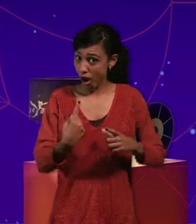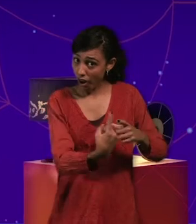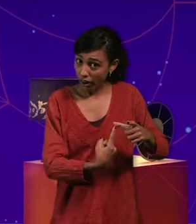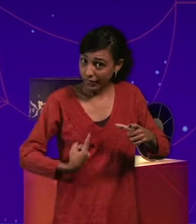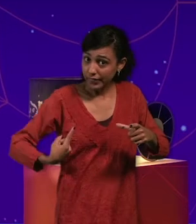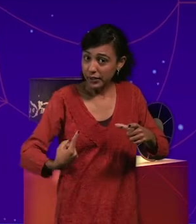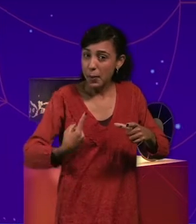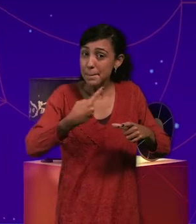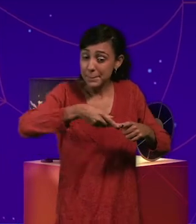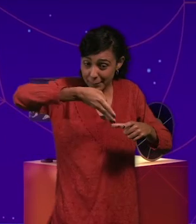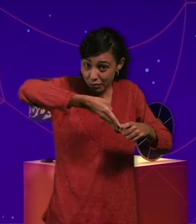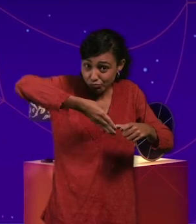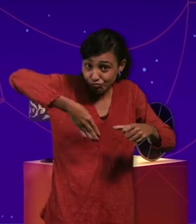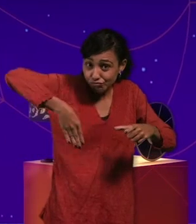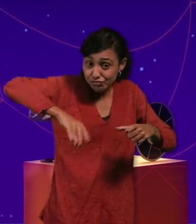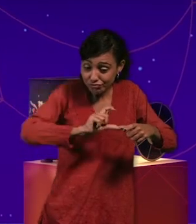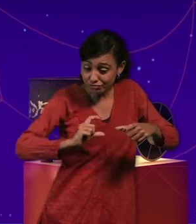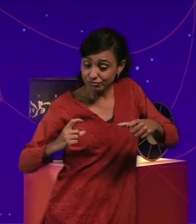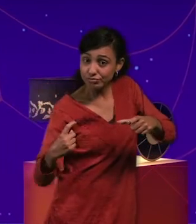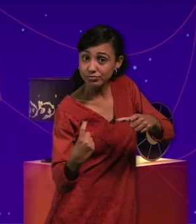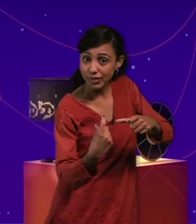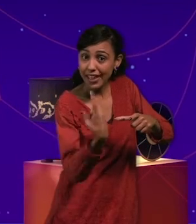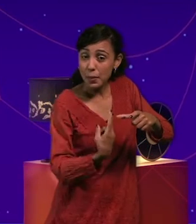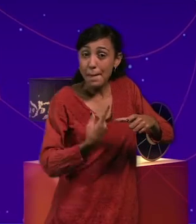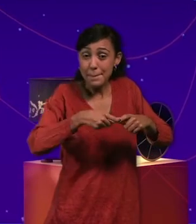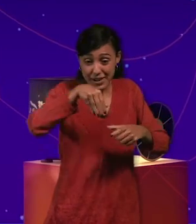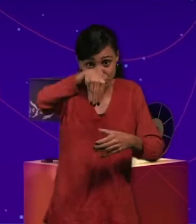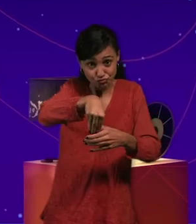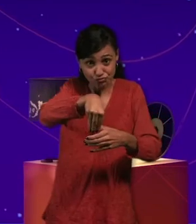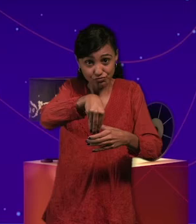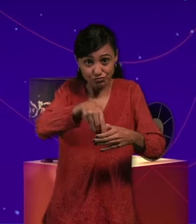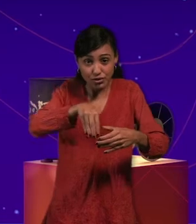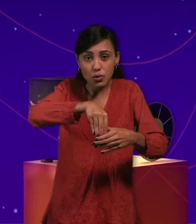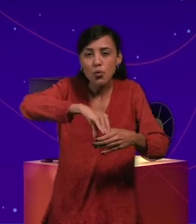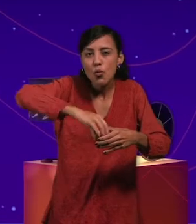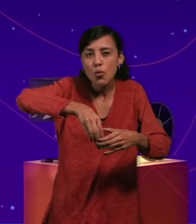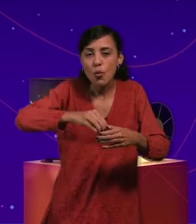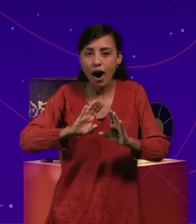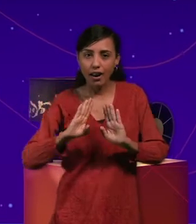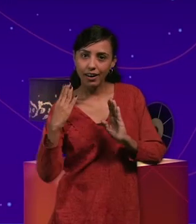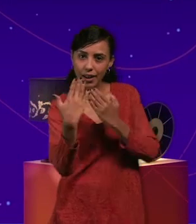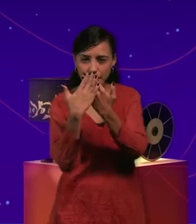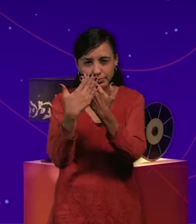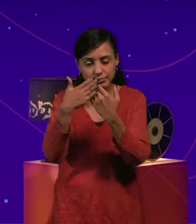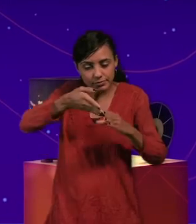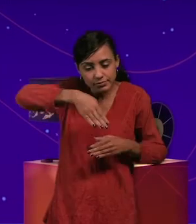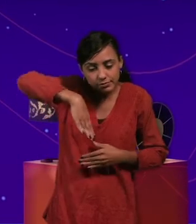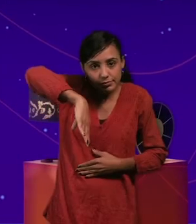pero en su interior tenía la tira animada y justo en el centro tenía un sistema de espejos